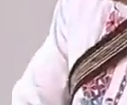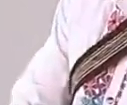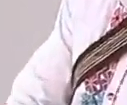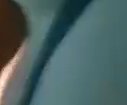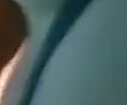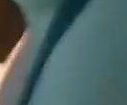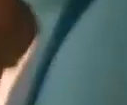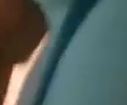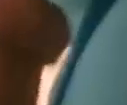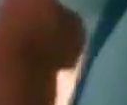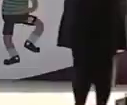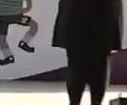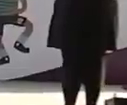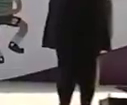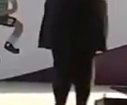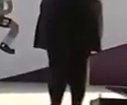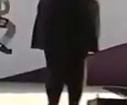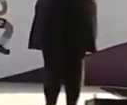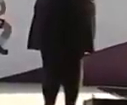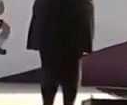todos los municipios